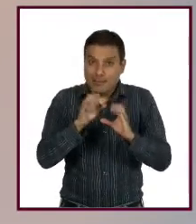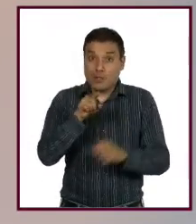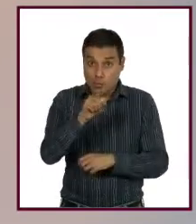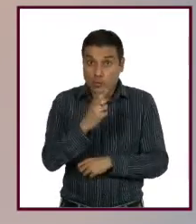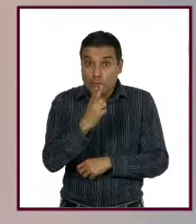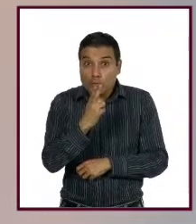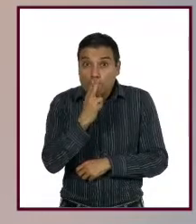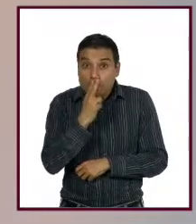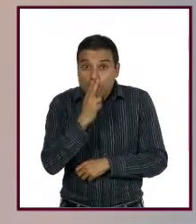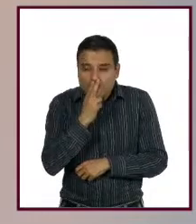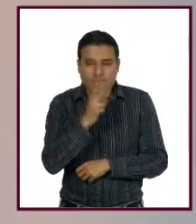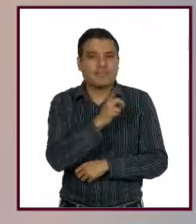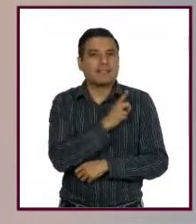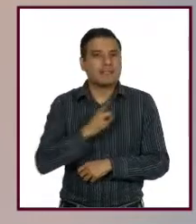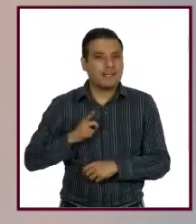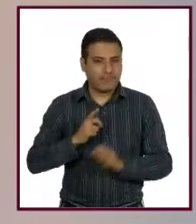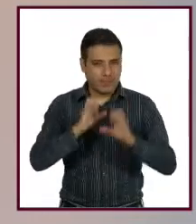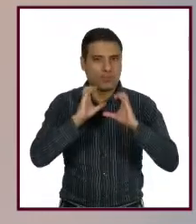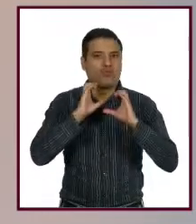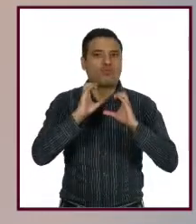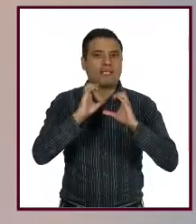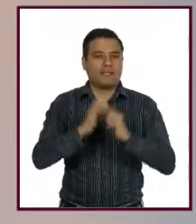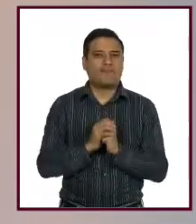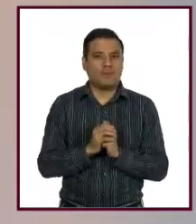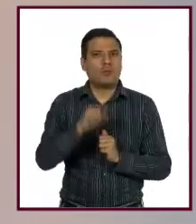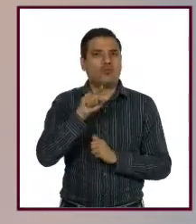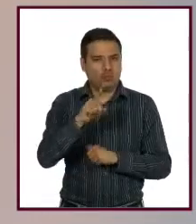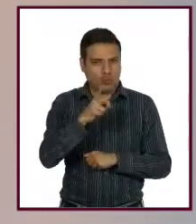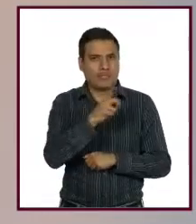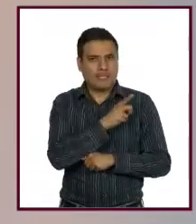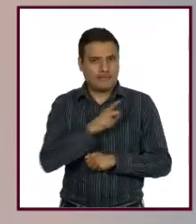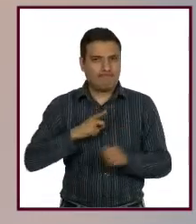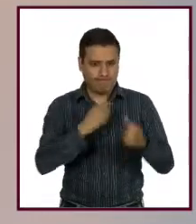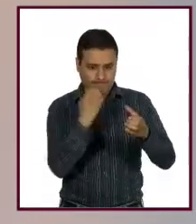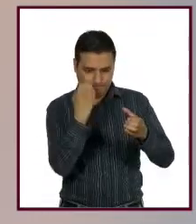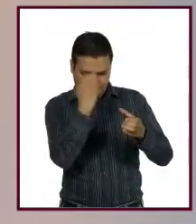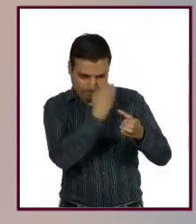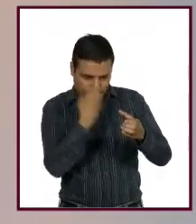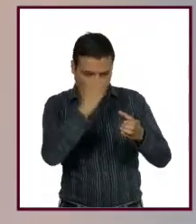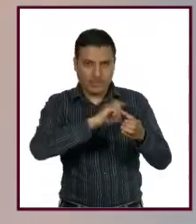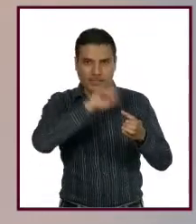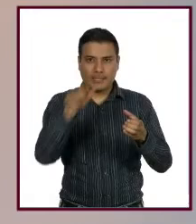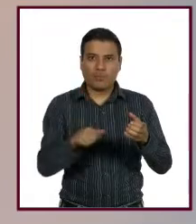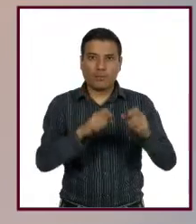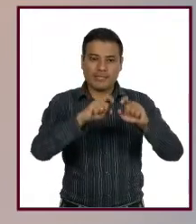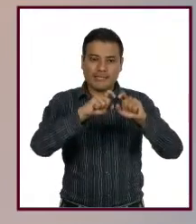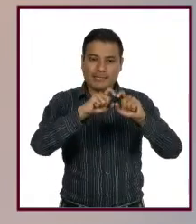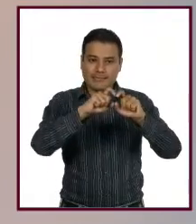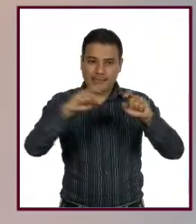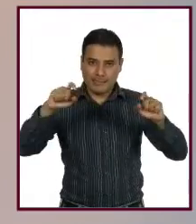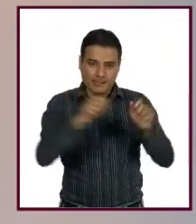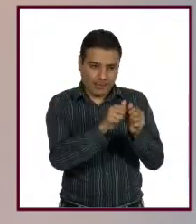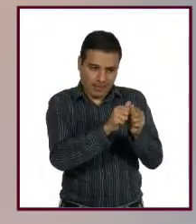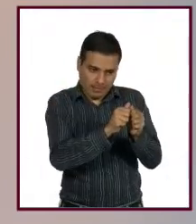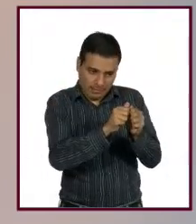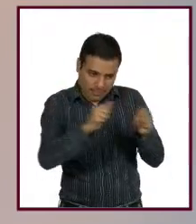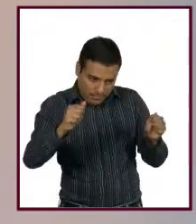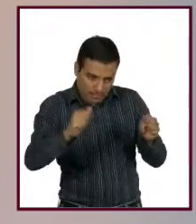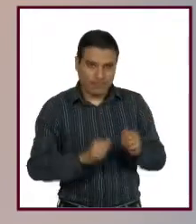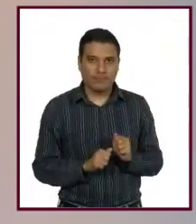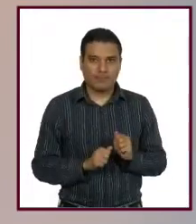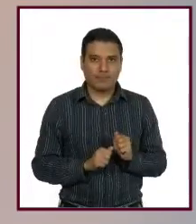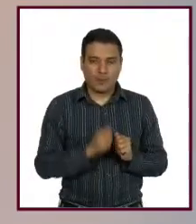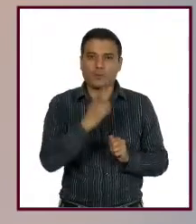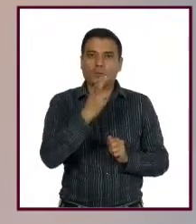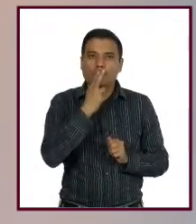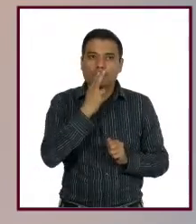seguro posible, es decir, clasificarlas, etiquetarlas y utilizarlo únicamente para los fines para los cuales fueron creados.